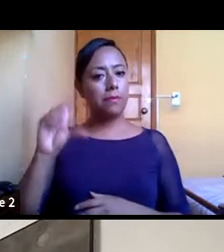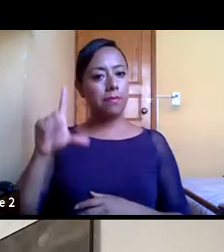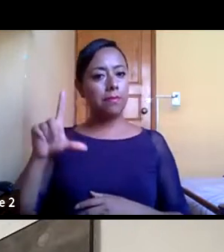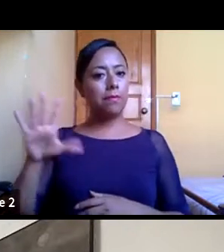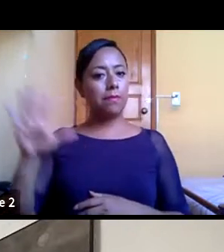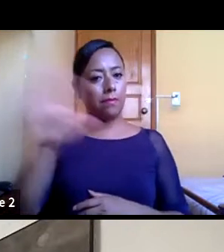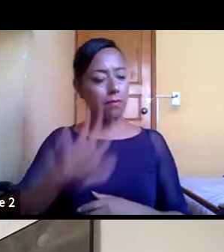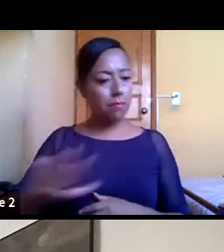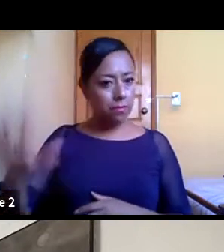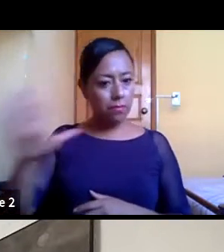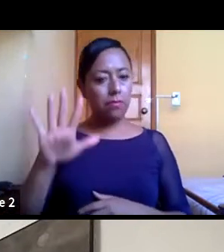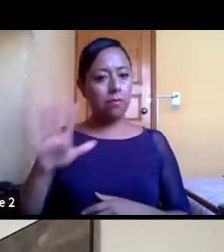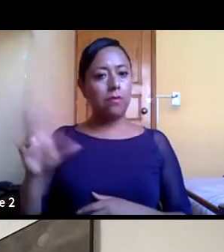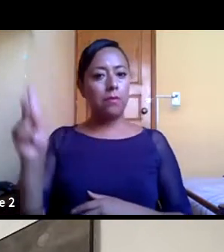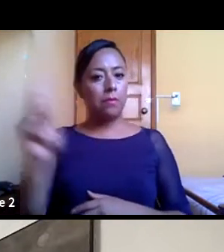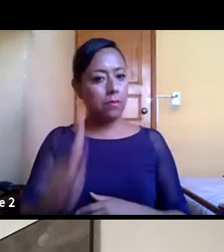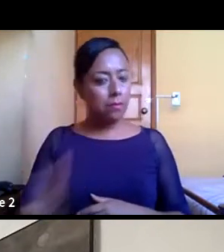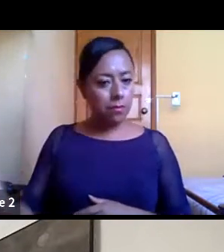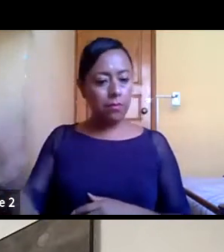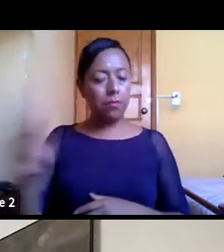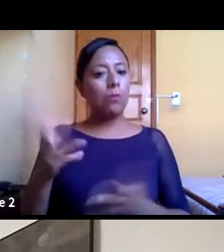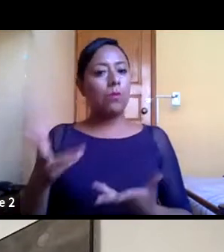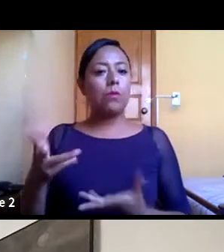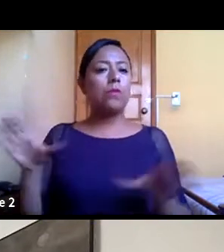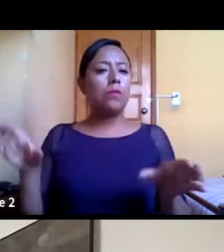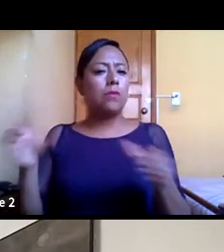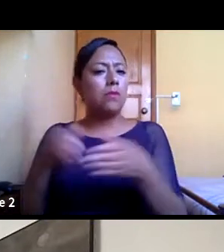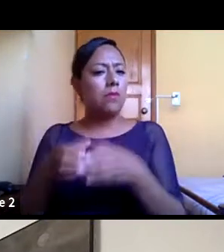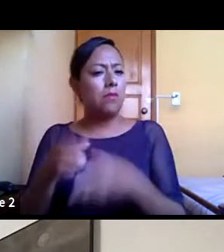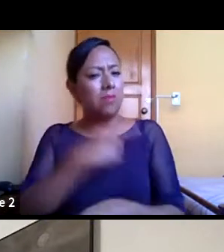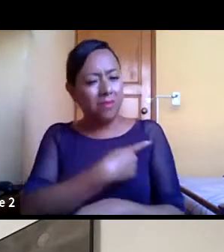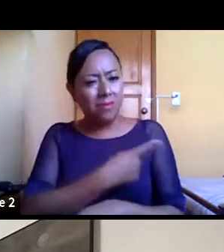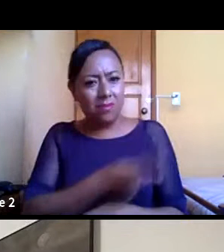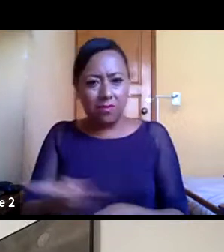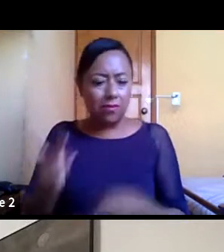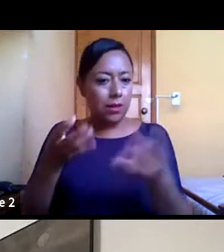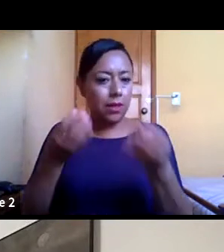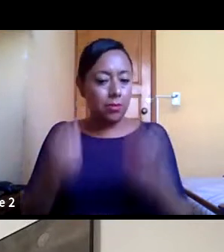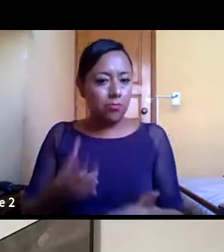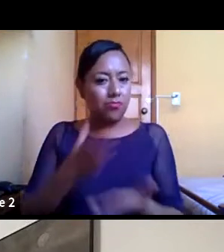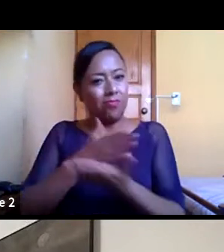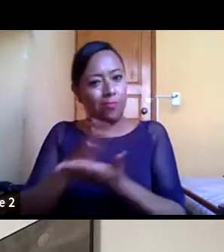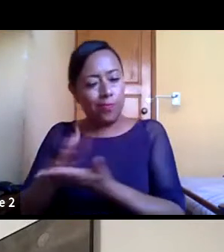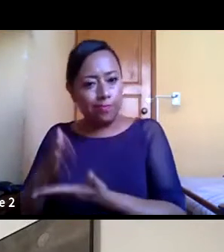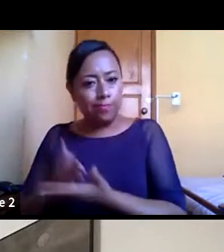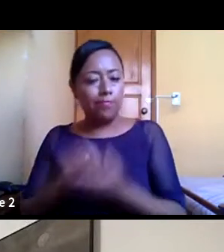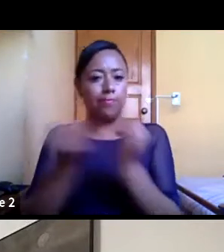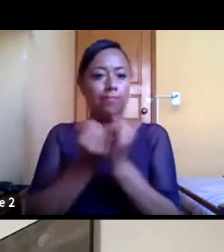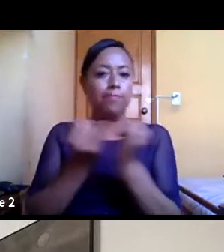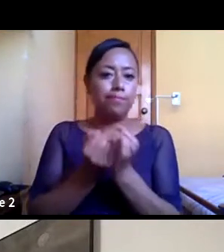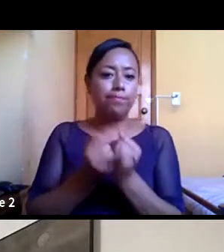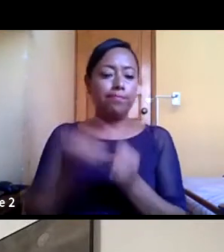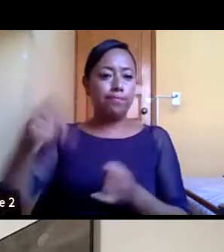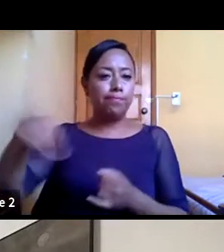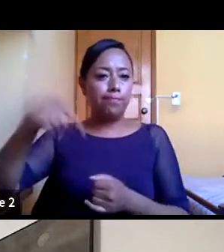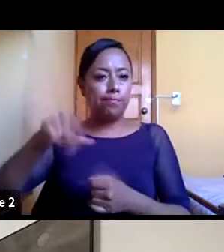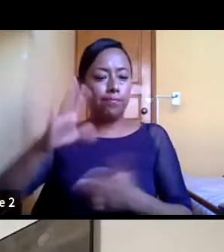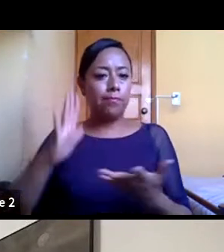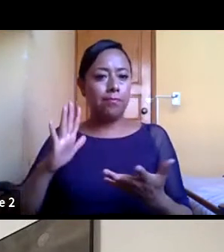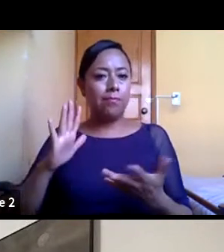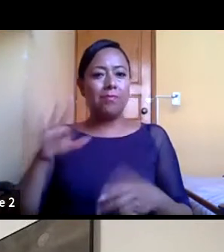bajo y bajo índice de desarrollo social, alto y muy alto grado de marginalidad o altos niveles de degradación